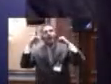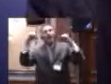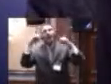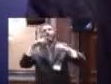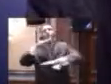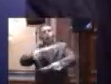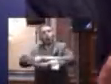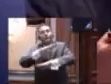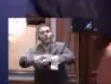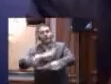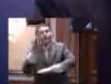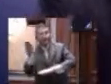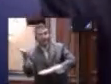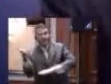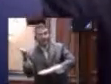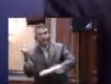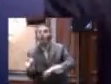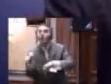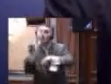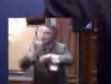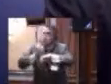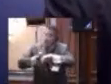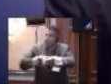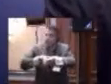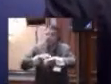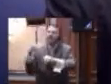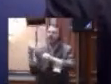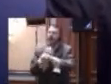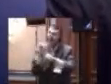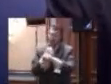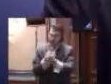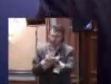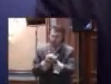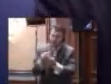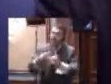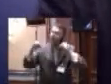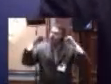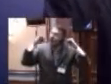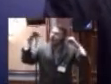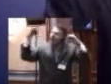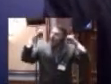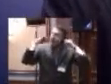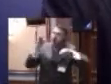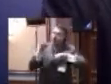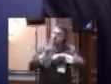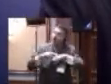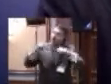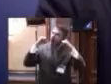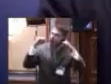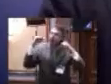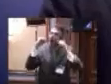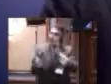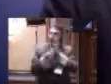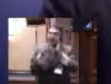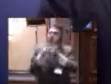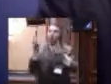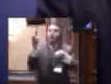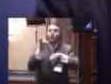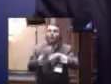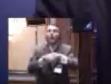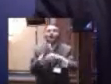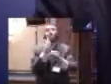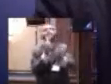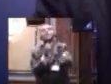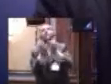de diálogo dentro de la propia sociedad, que es plural y que lo va a seguir siendo. Creo que entonces